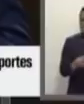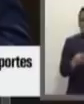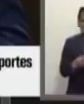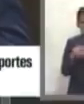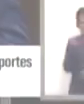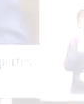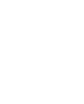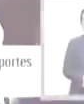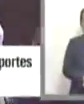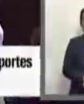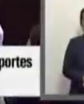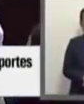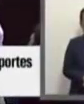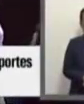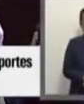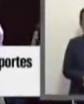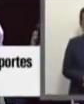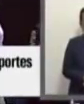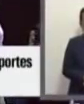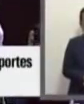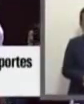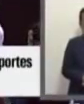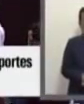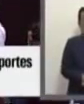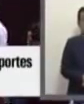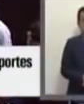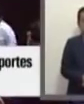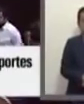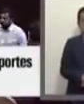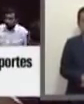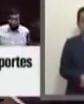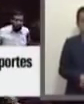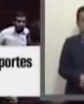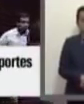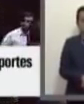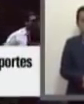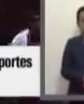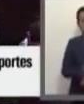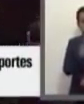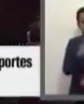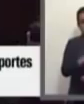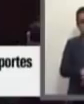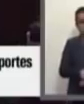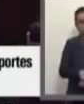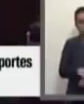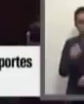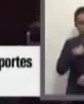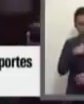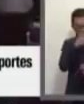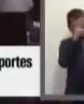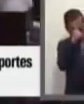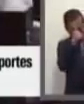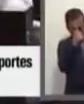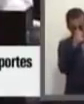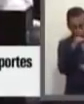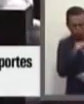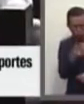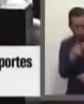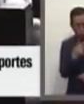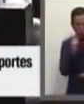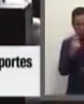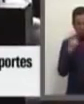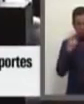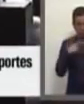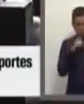siempre con honorabilidad. Las diferencias no son personales, así es que hasta me doy el lujo de